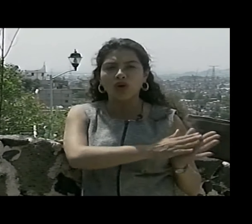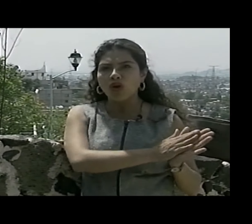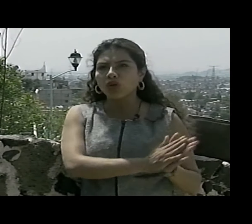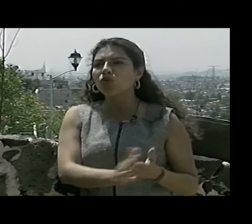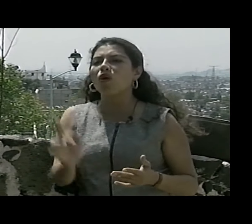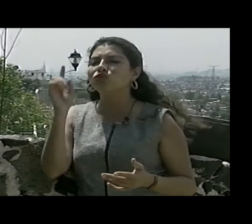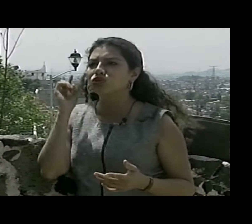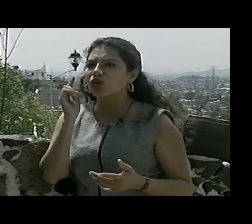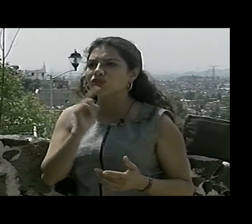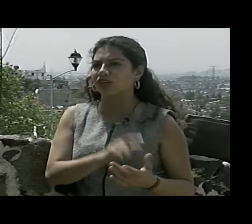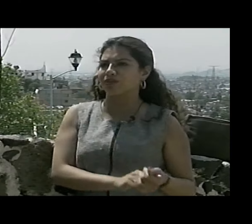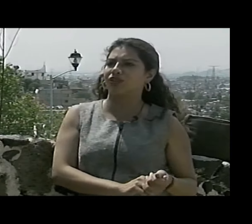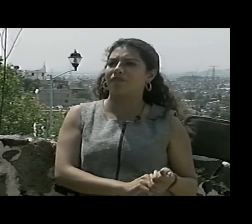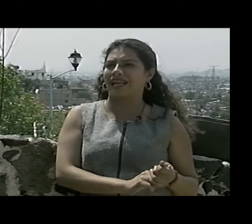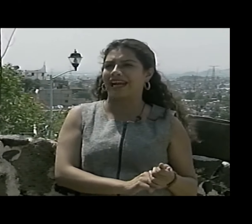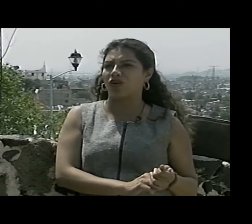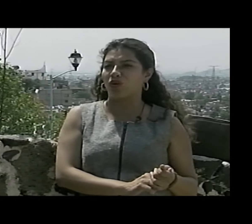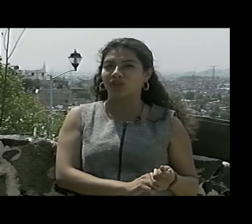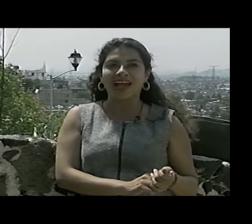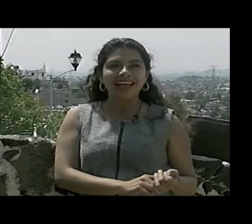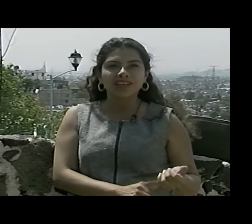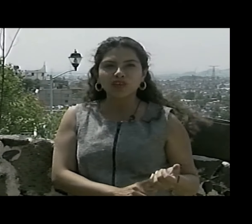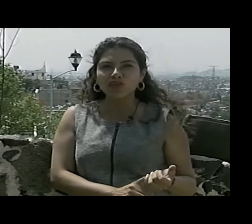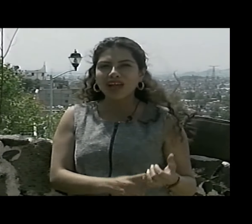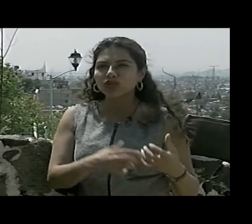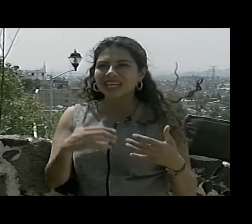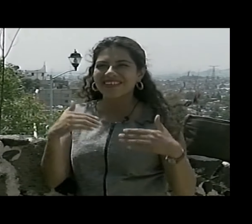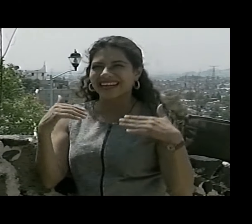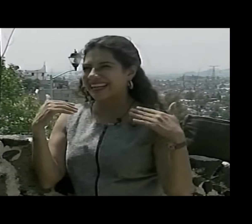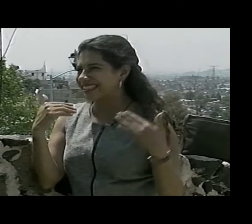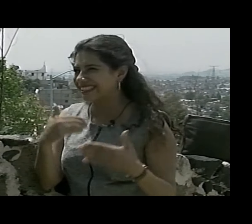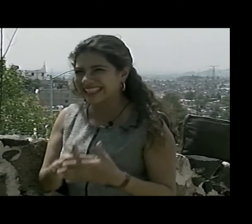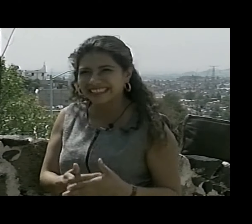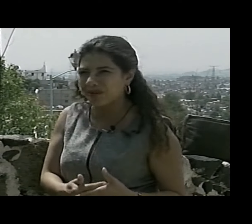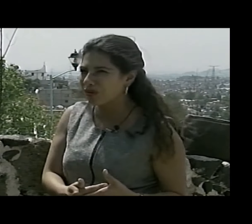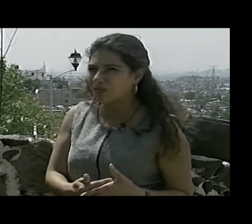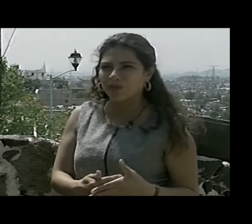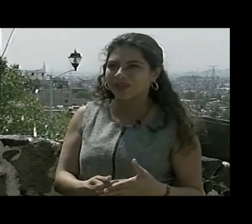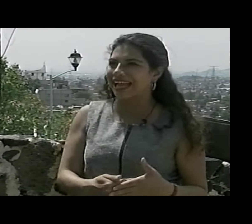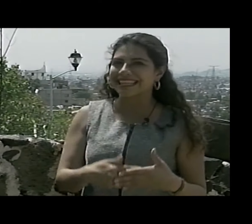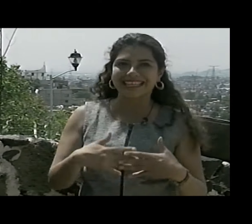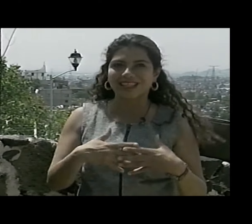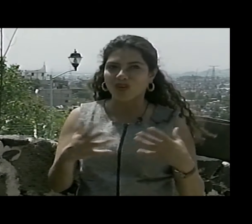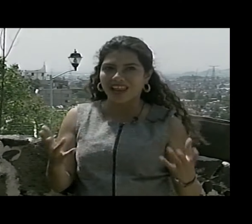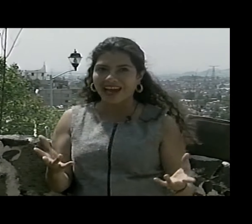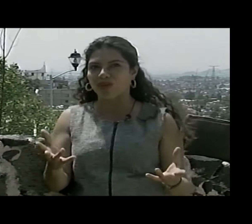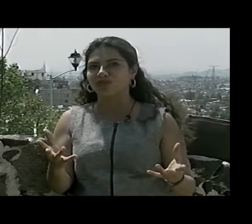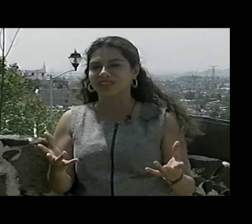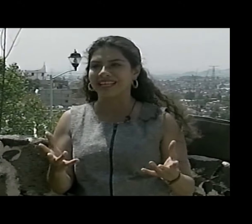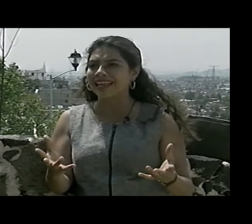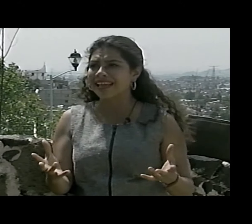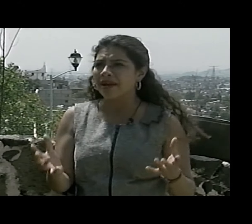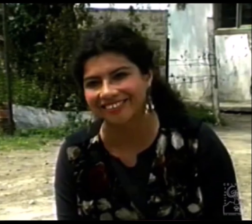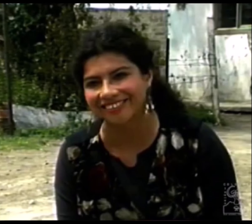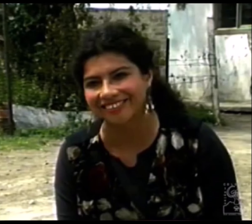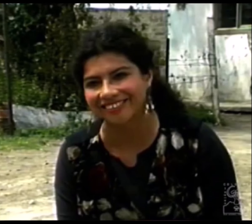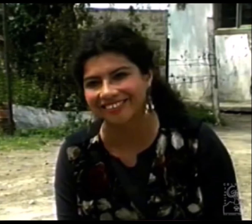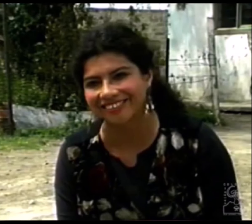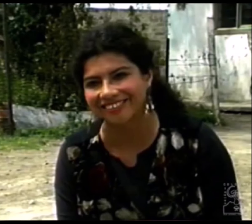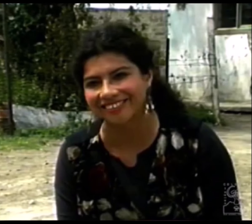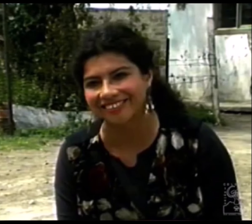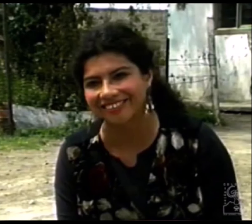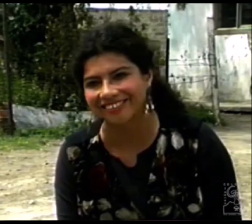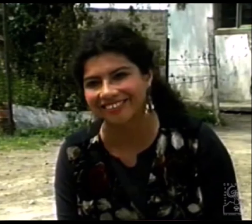81 no hubo un solo servicio para la colonia entonces fue una lucha de resistencia muy importante de toda la comunidad en